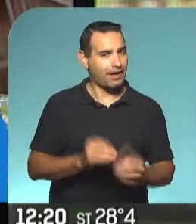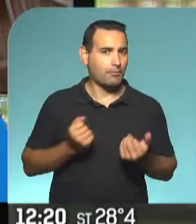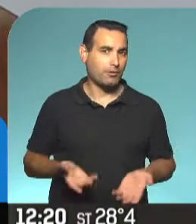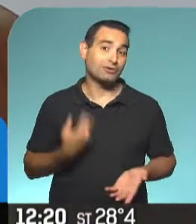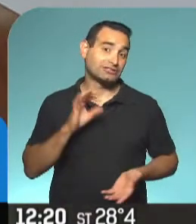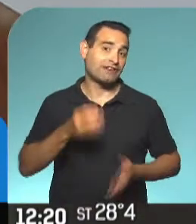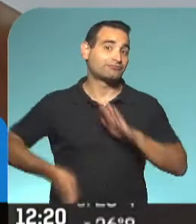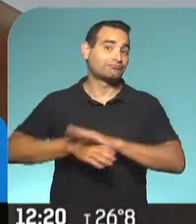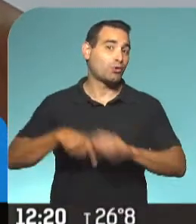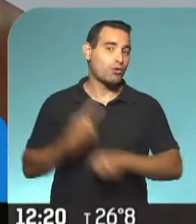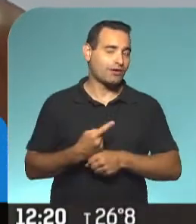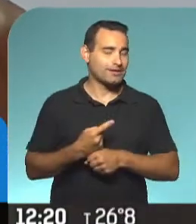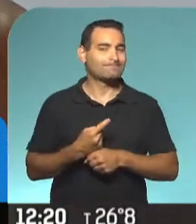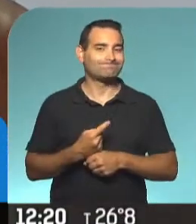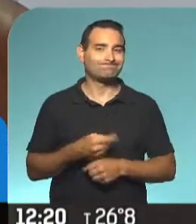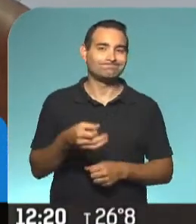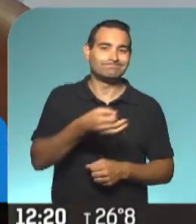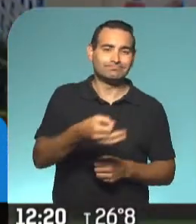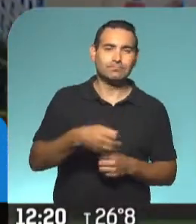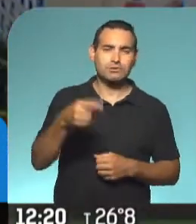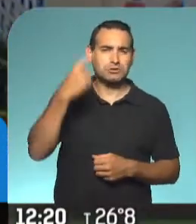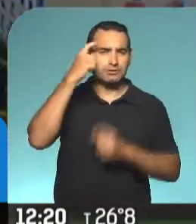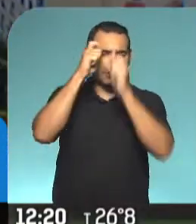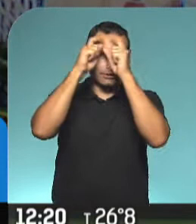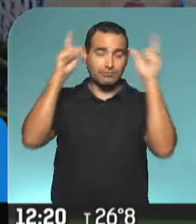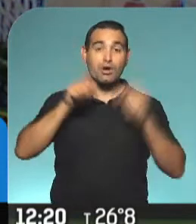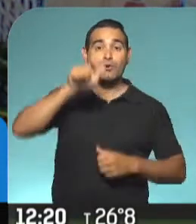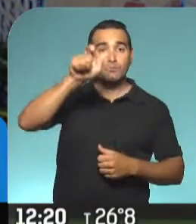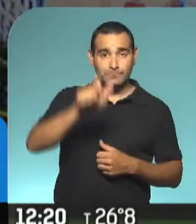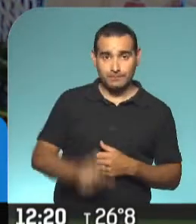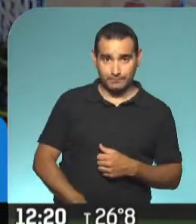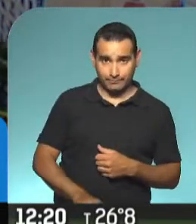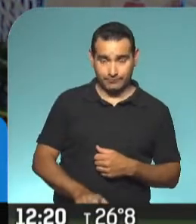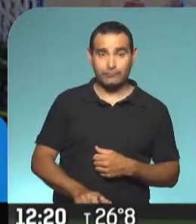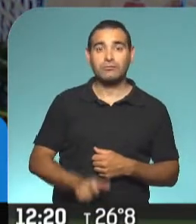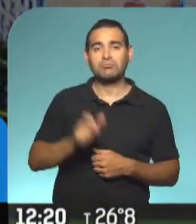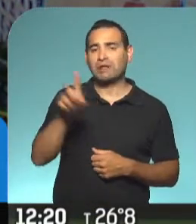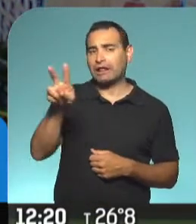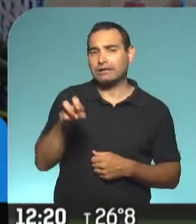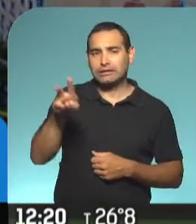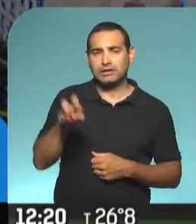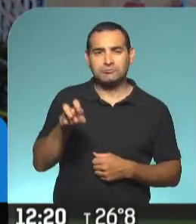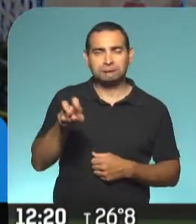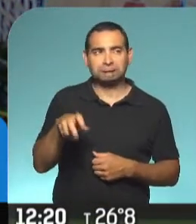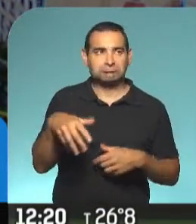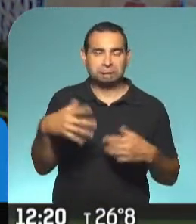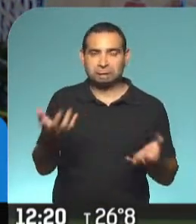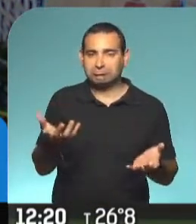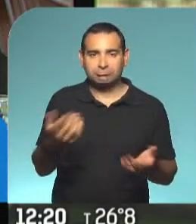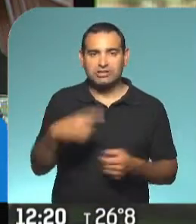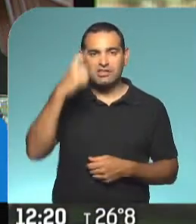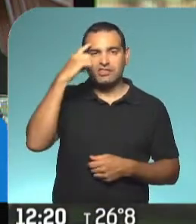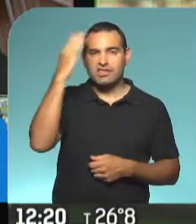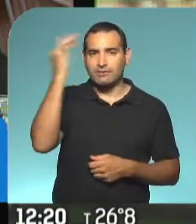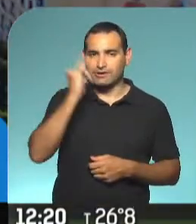estados no sorprendían los desalojos van a ver me imagino esta situación una persona que alquiló nos el 10 de marzo